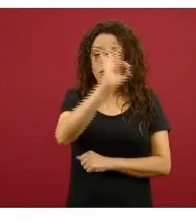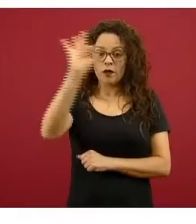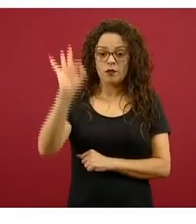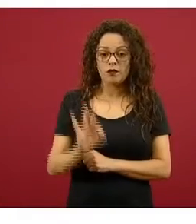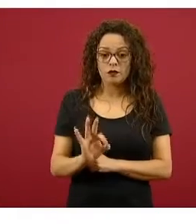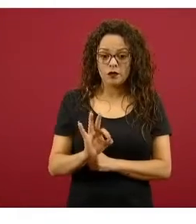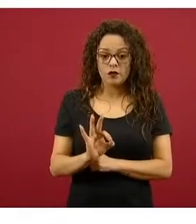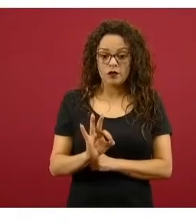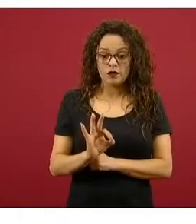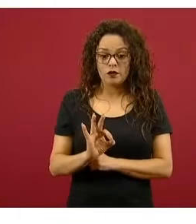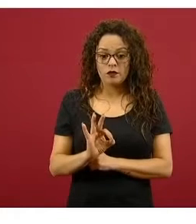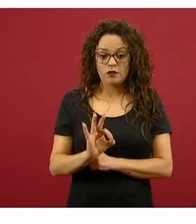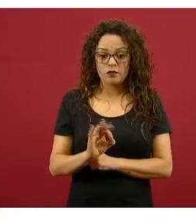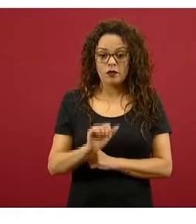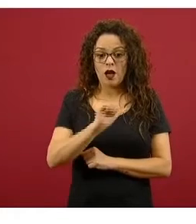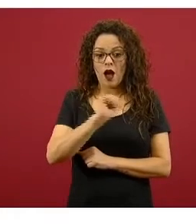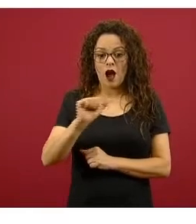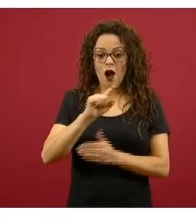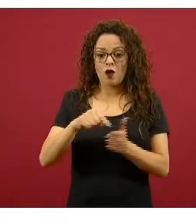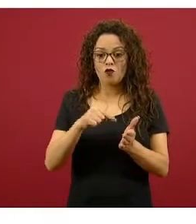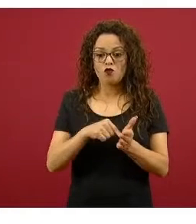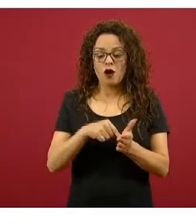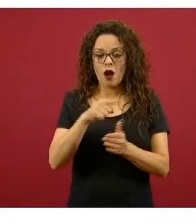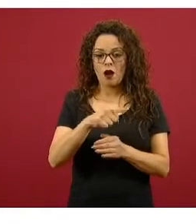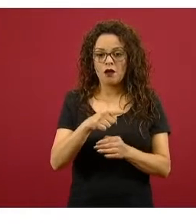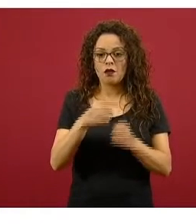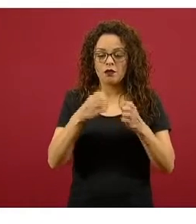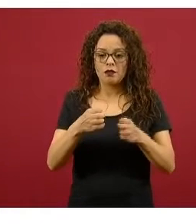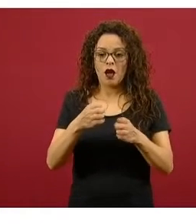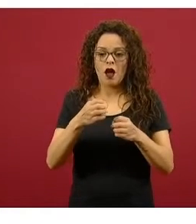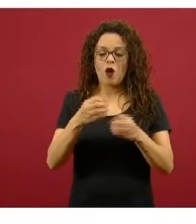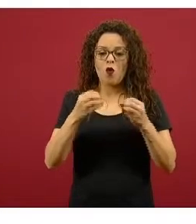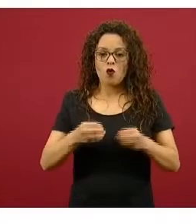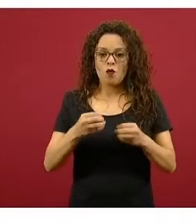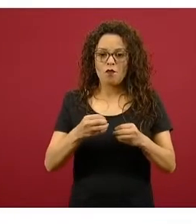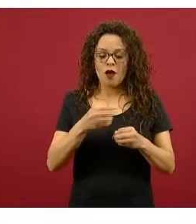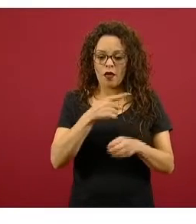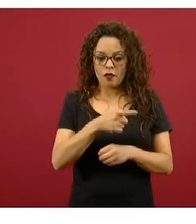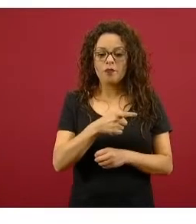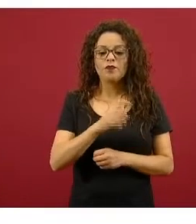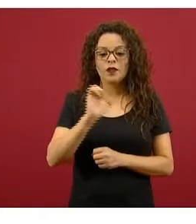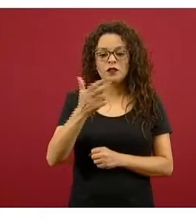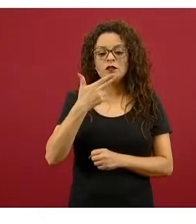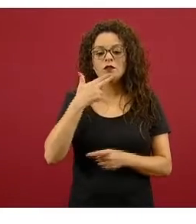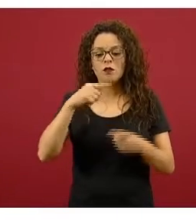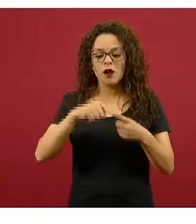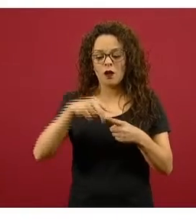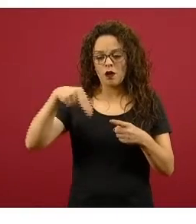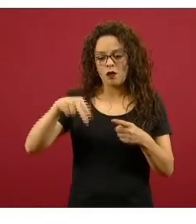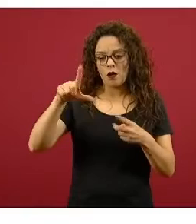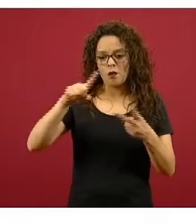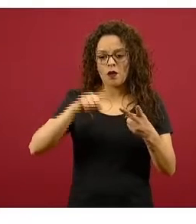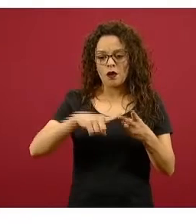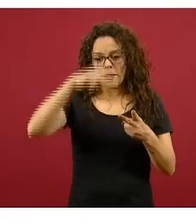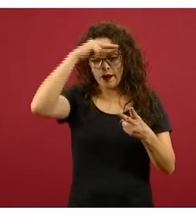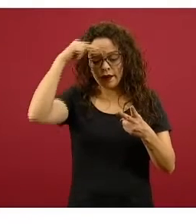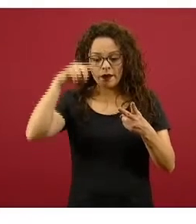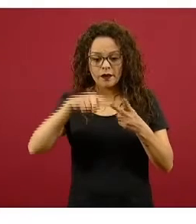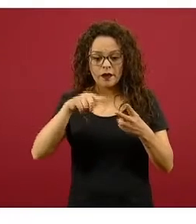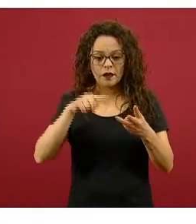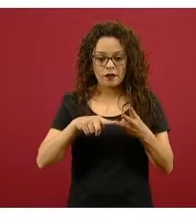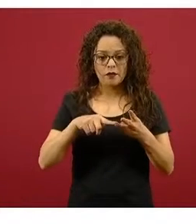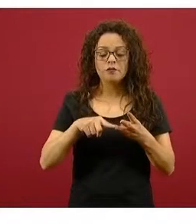de su ocupación, que son Chihuahua, Nuevo León, Durango y Nayarit, el resto de los estados están por debajo